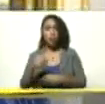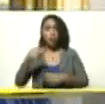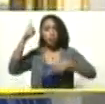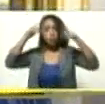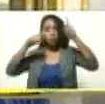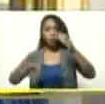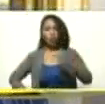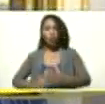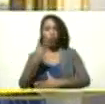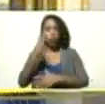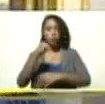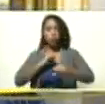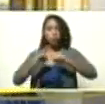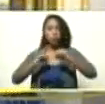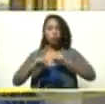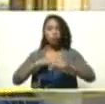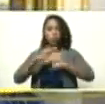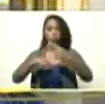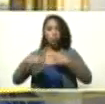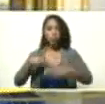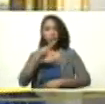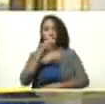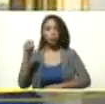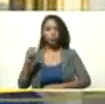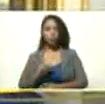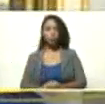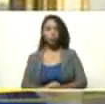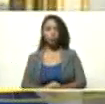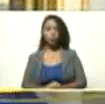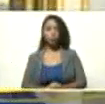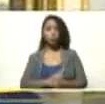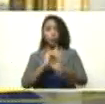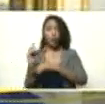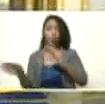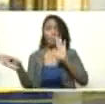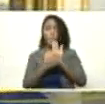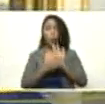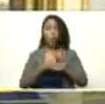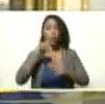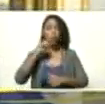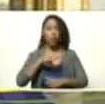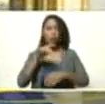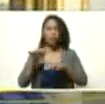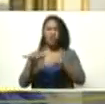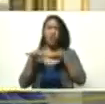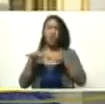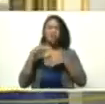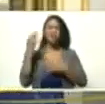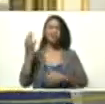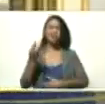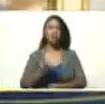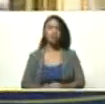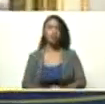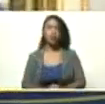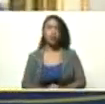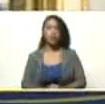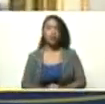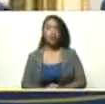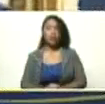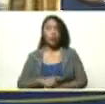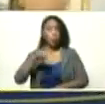el Movimiento Bolivariano Revolucionario 200. Eso está marcado por una historia bella, épica,